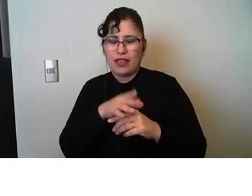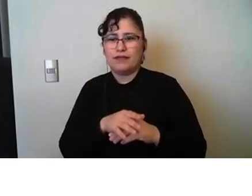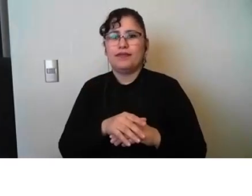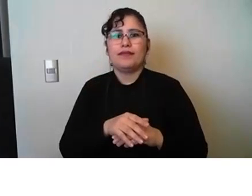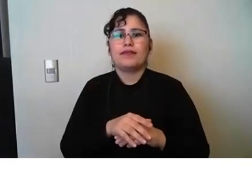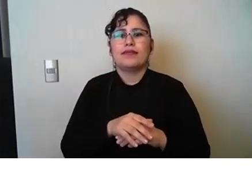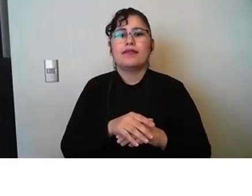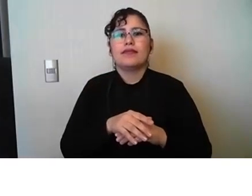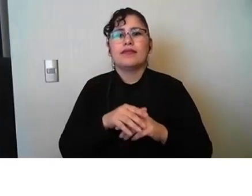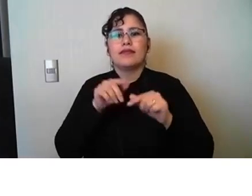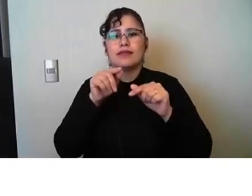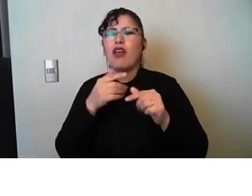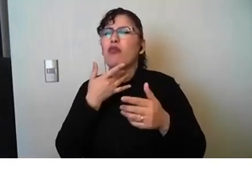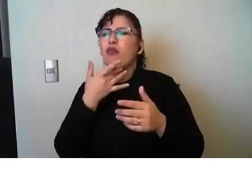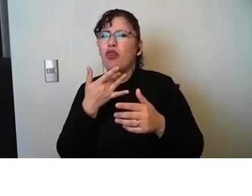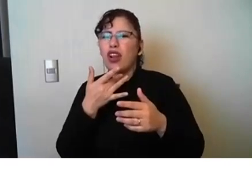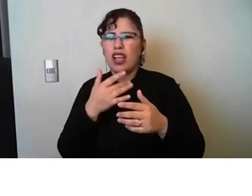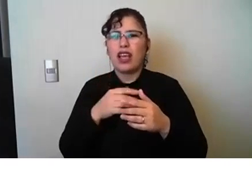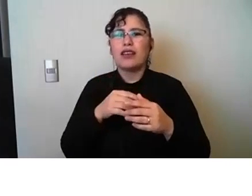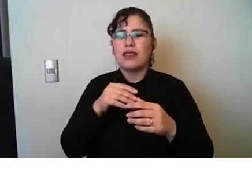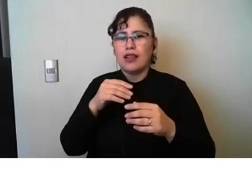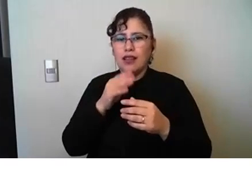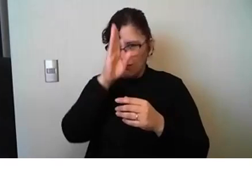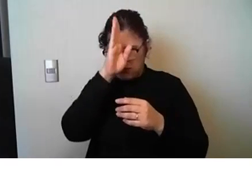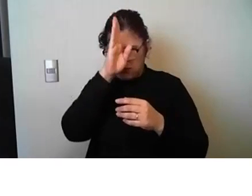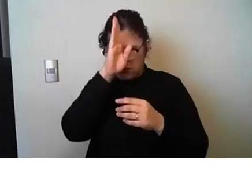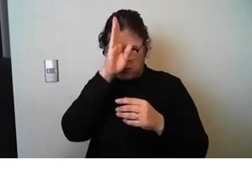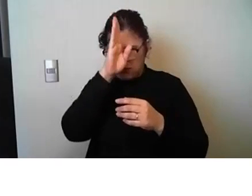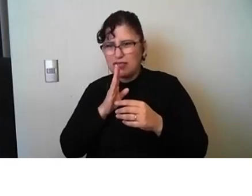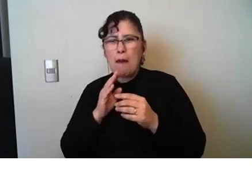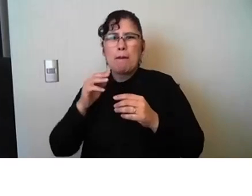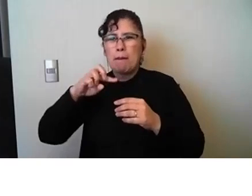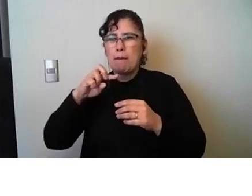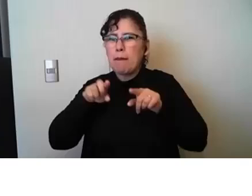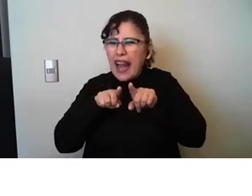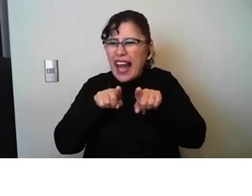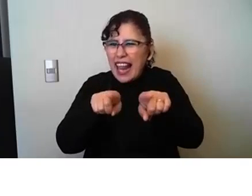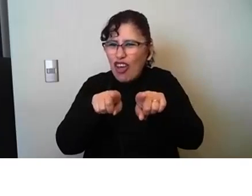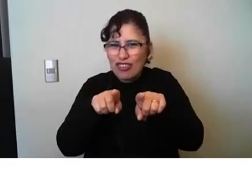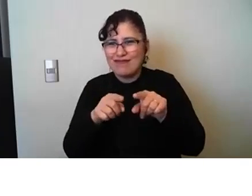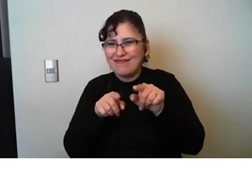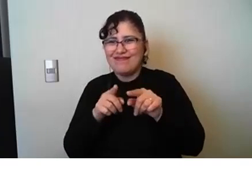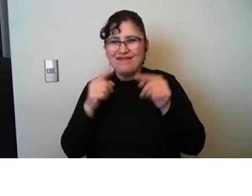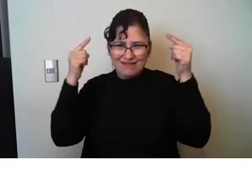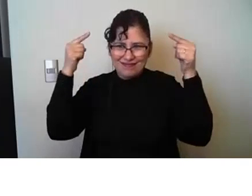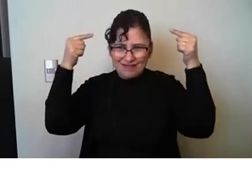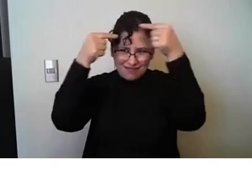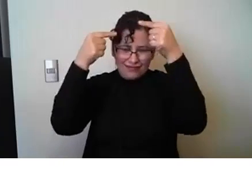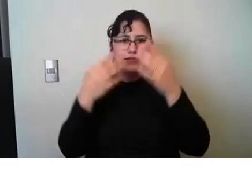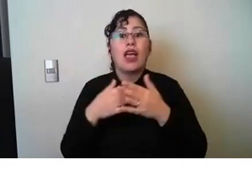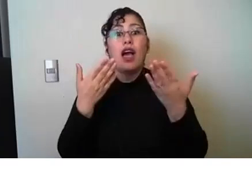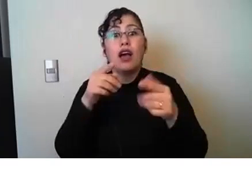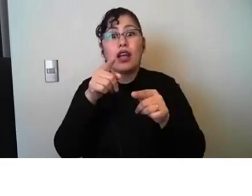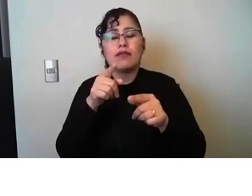a la sutura coronal, ¿cierto? Van a encontrar una porción, en este caso